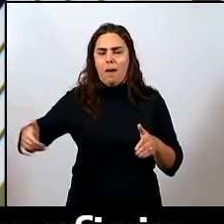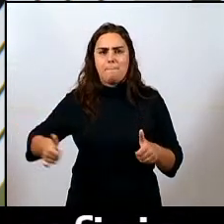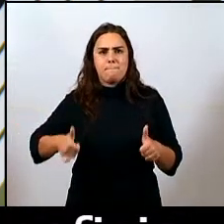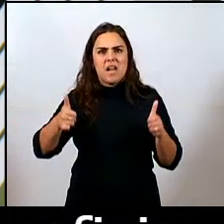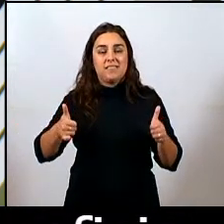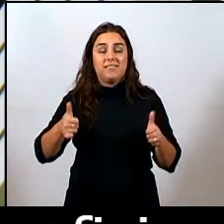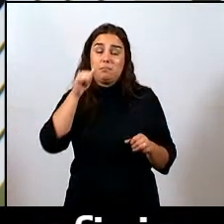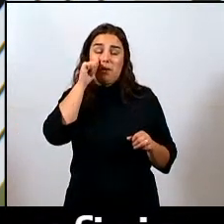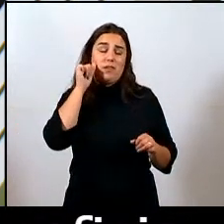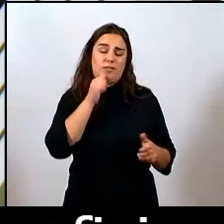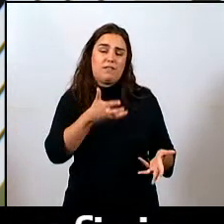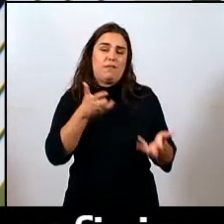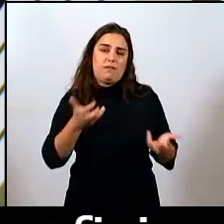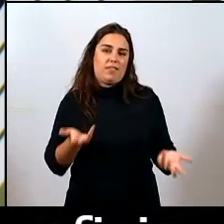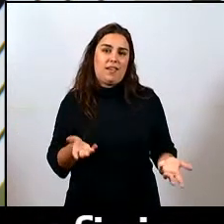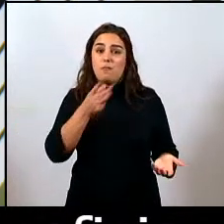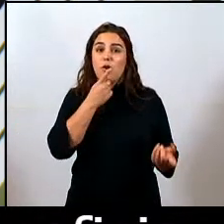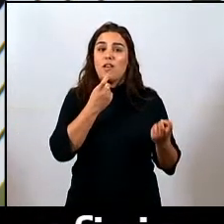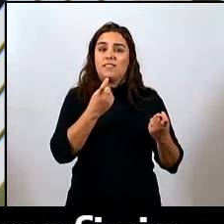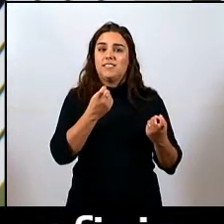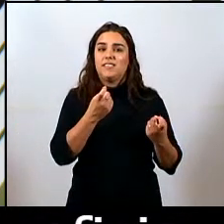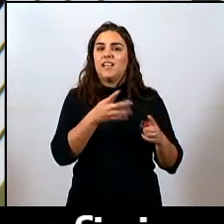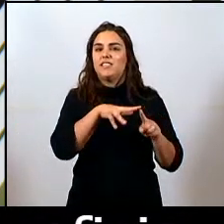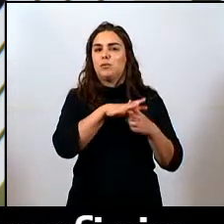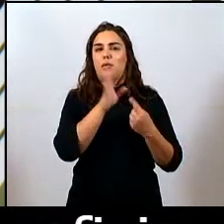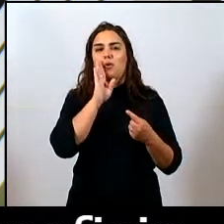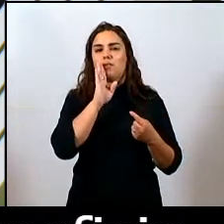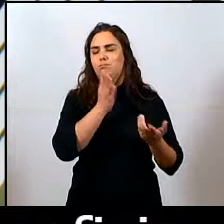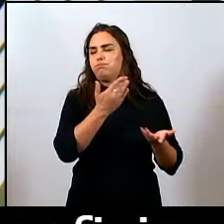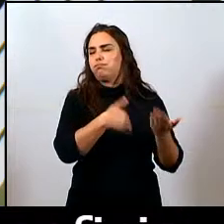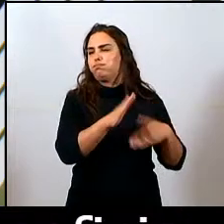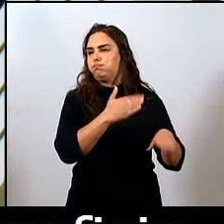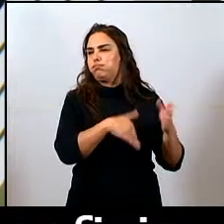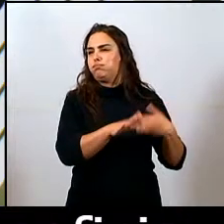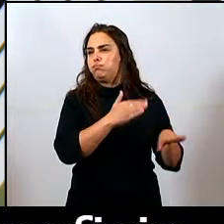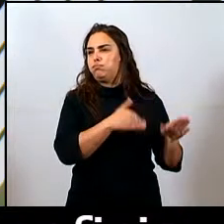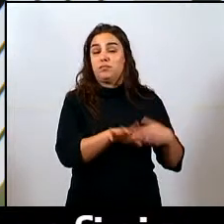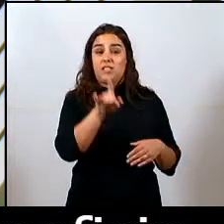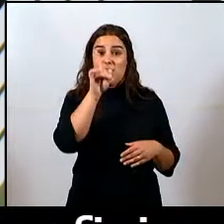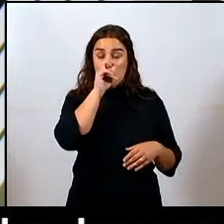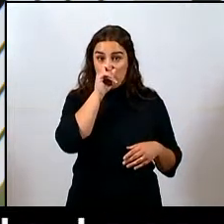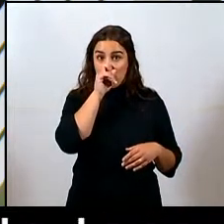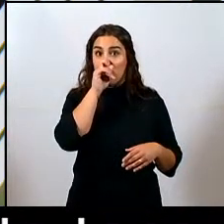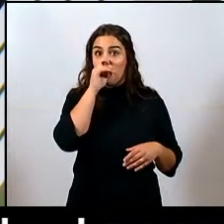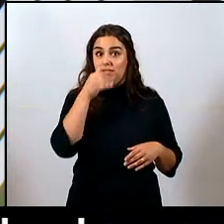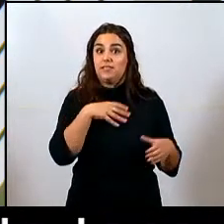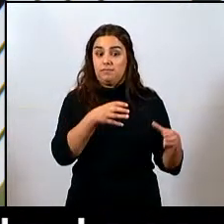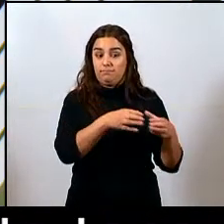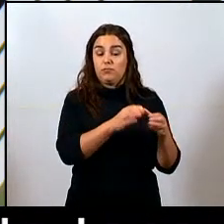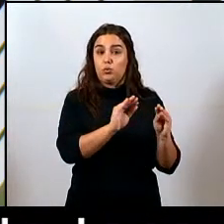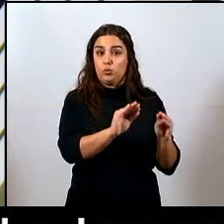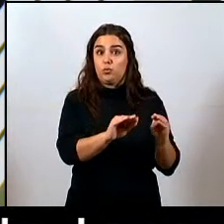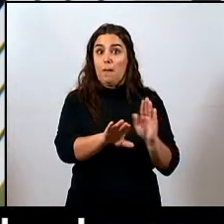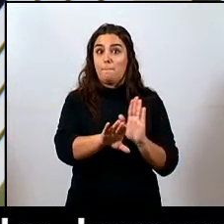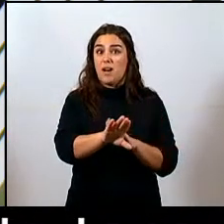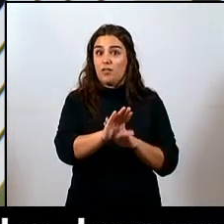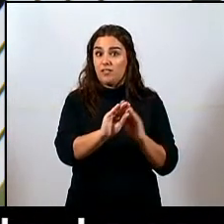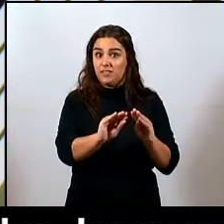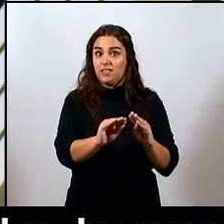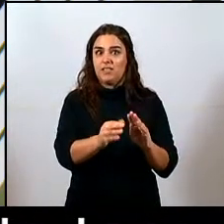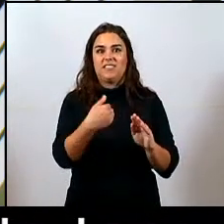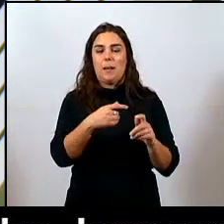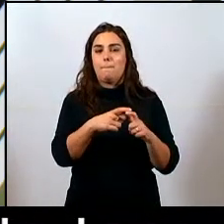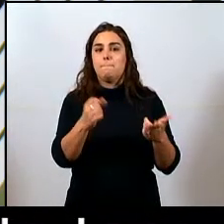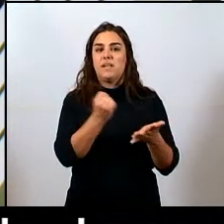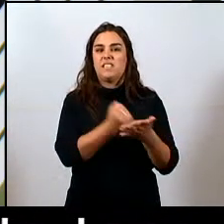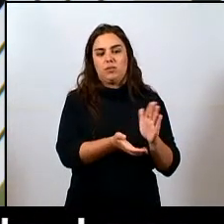Pedro Sánchez, que necesita tapar todos los casos de corrupción. Les quiero recordar que al 2 de su partido, a su mano derecha, le han quitado el